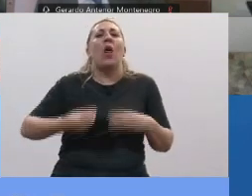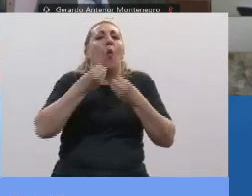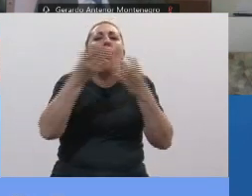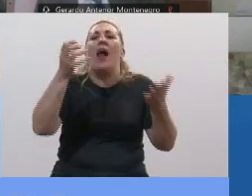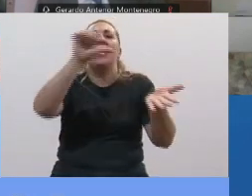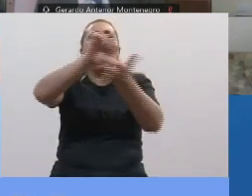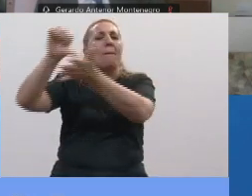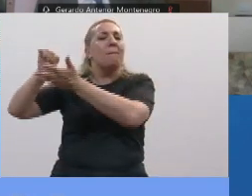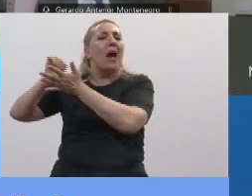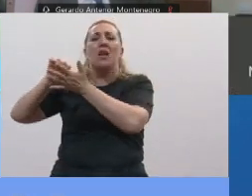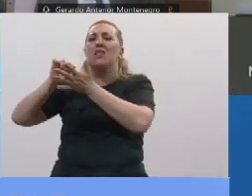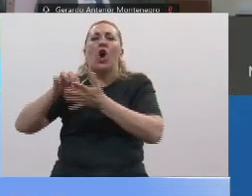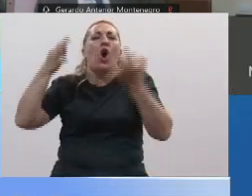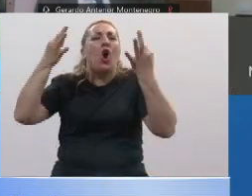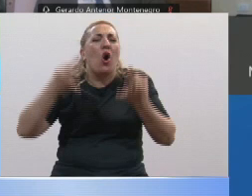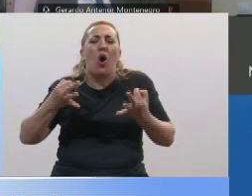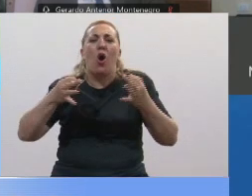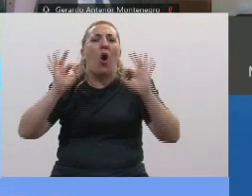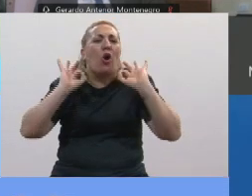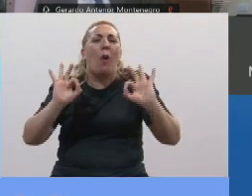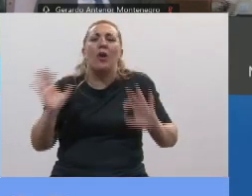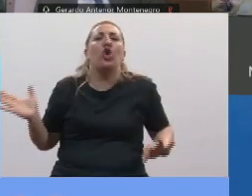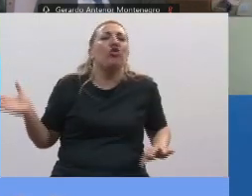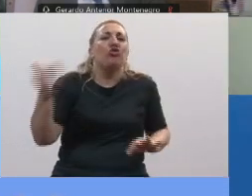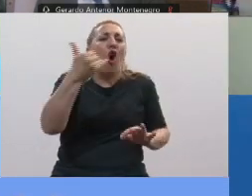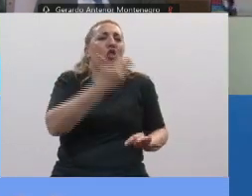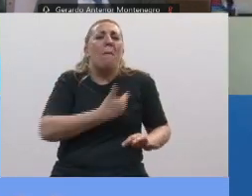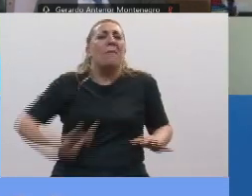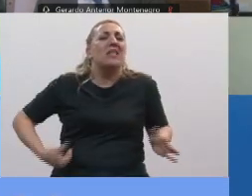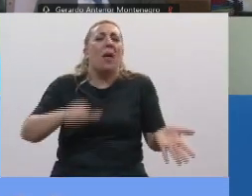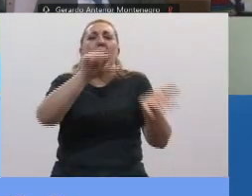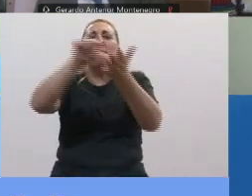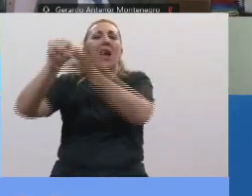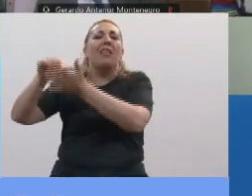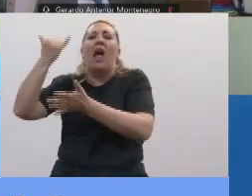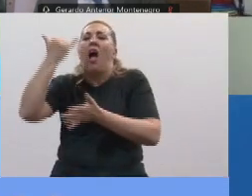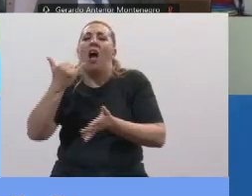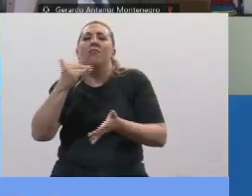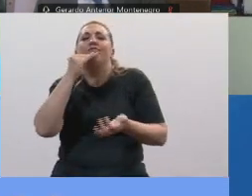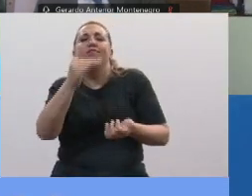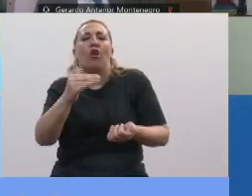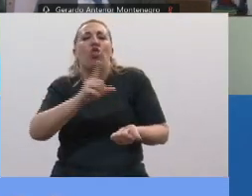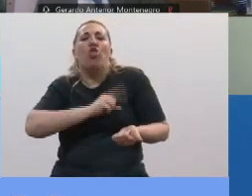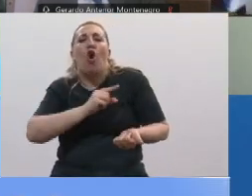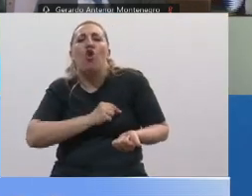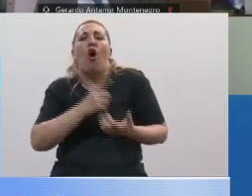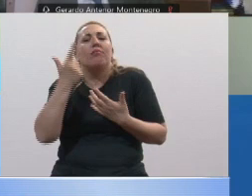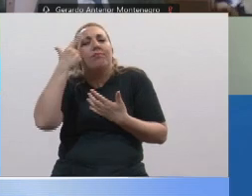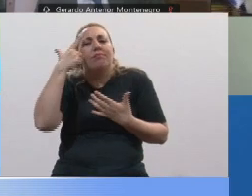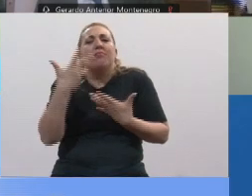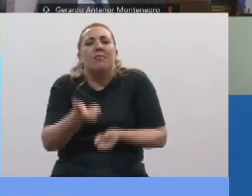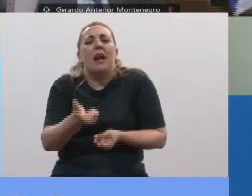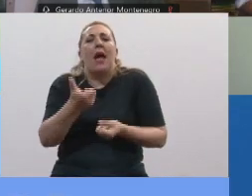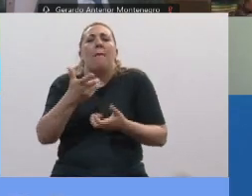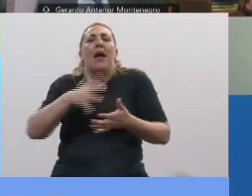ocurra, que no se haya expedido, que no haya formulado una frase de dolor y de solidaridad con el